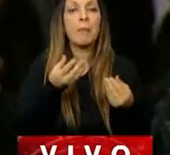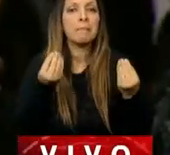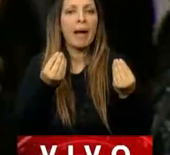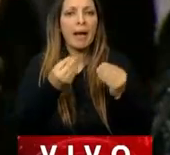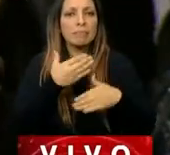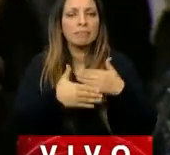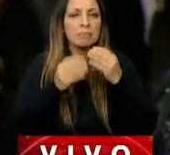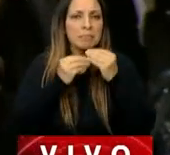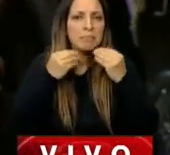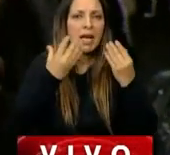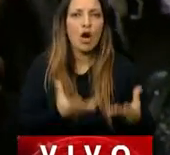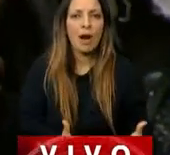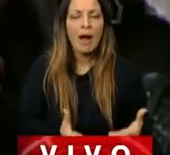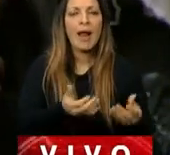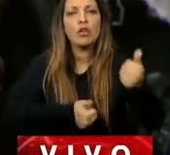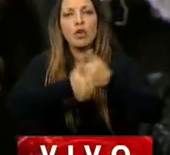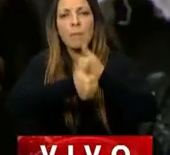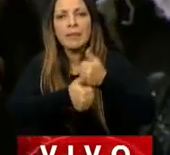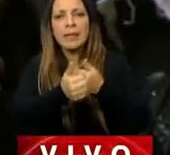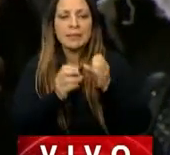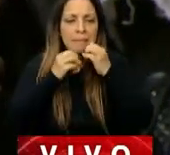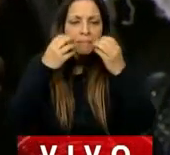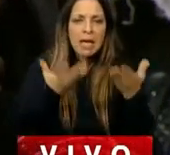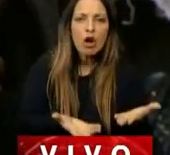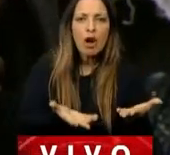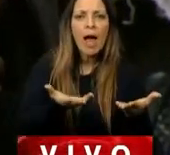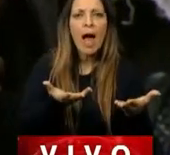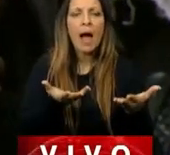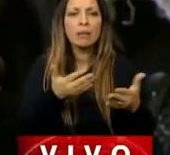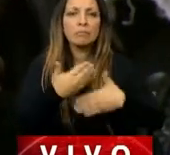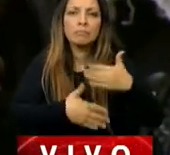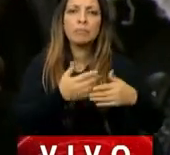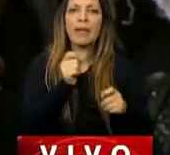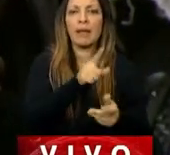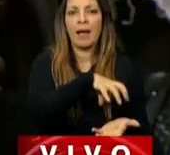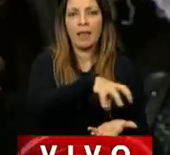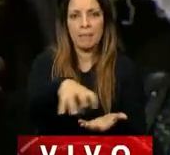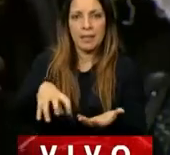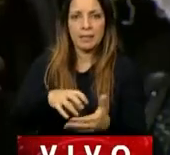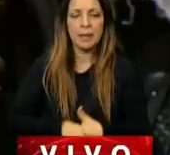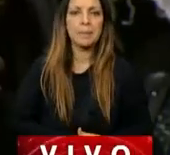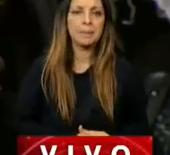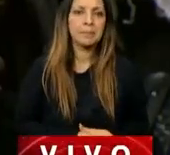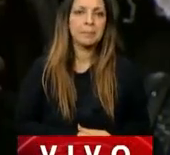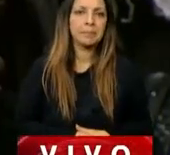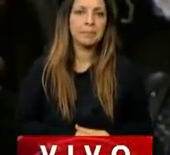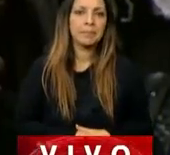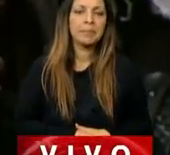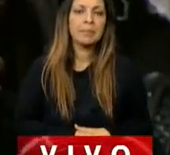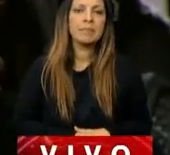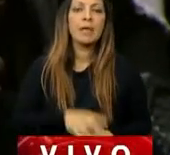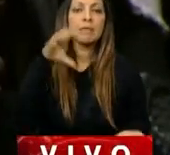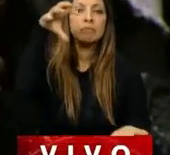para mejorar la competitividad y mejorar la performance de cada una de las empresas. Hay